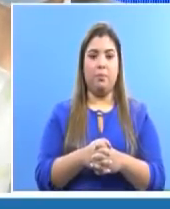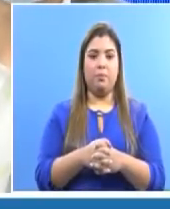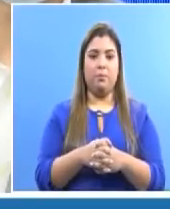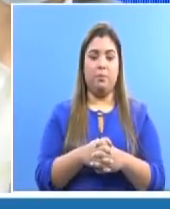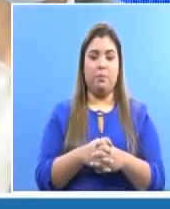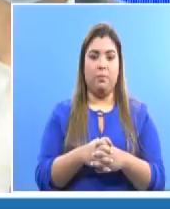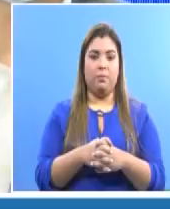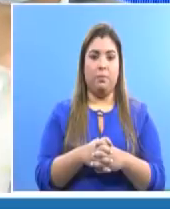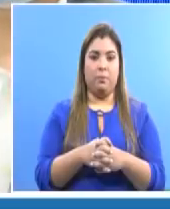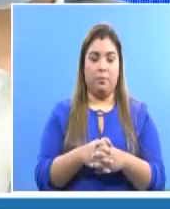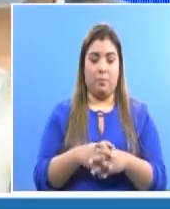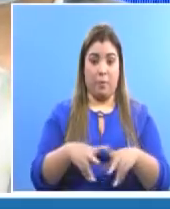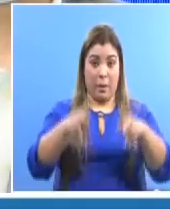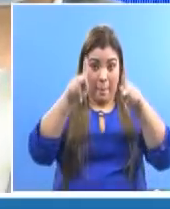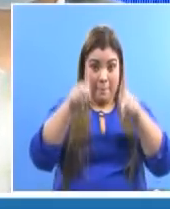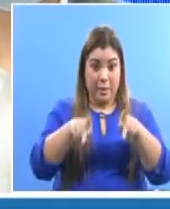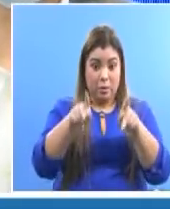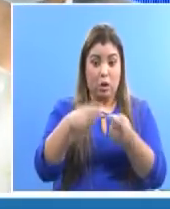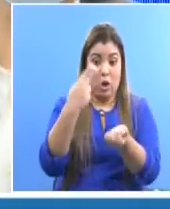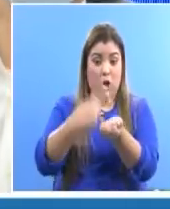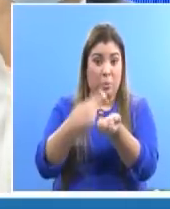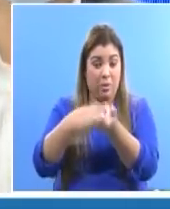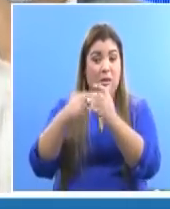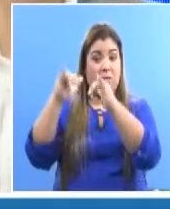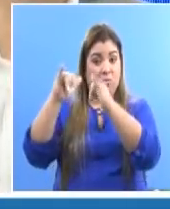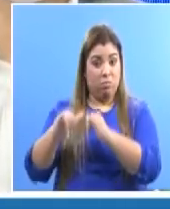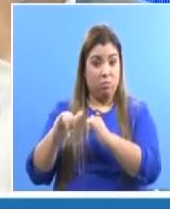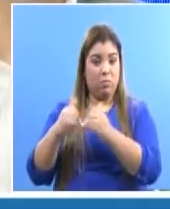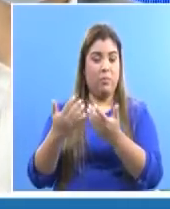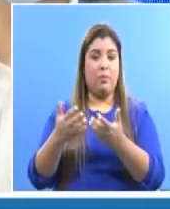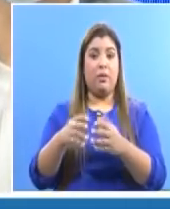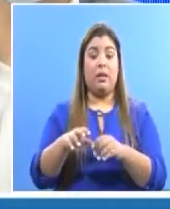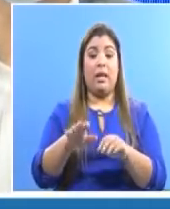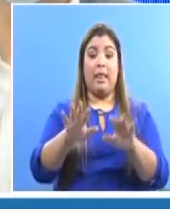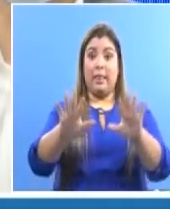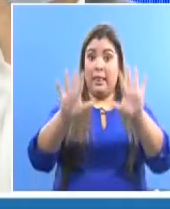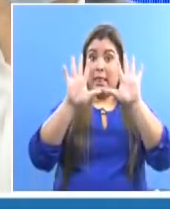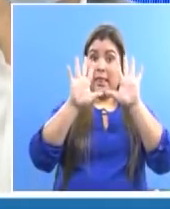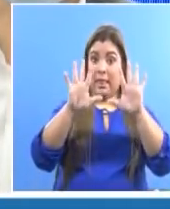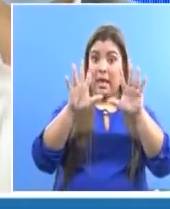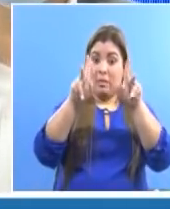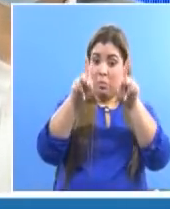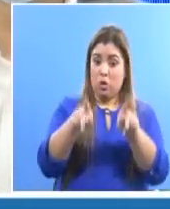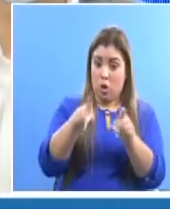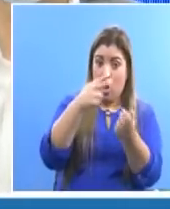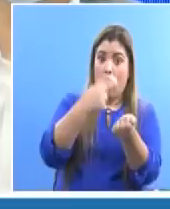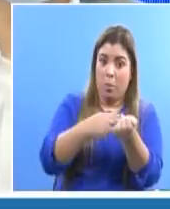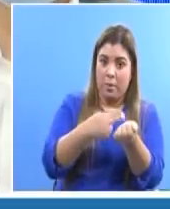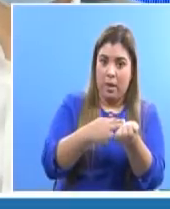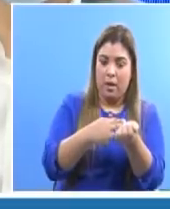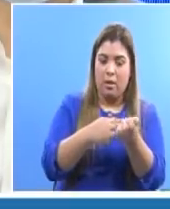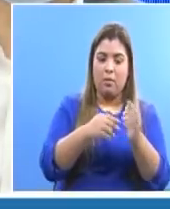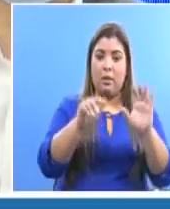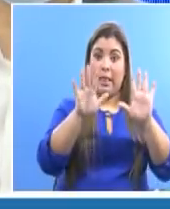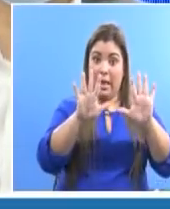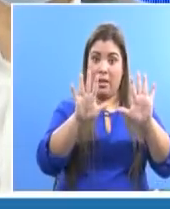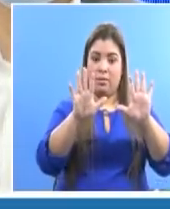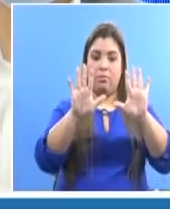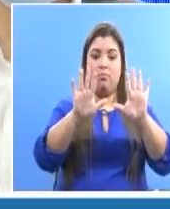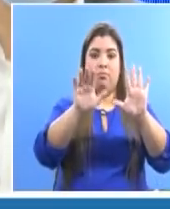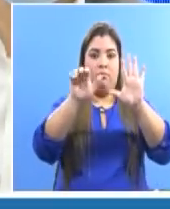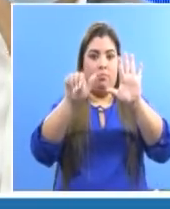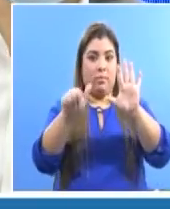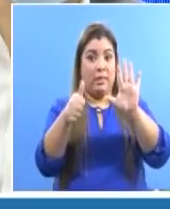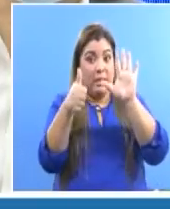los que terminan hospitalizados, en su gran mayoría, 6 de cada 10 que terminan hospitalizados en cualquiera de